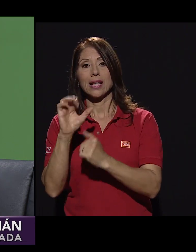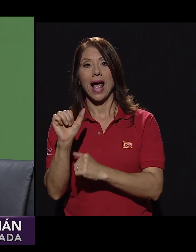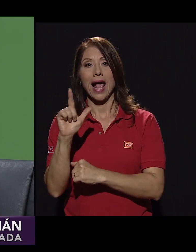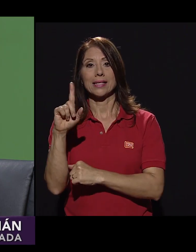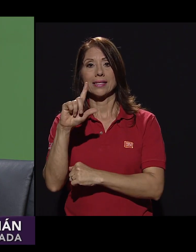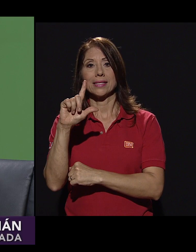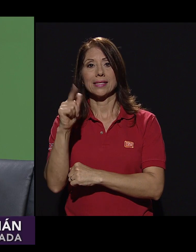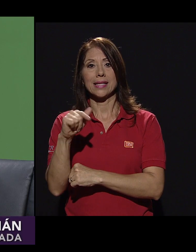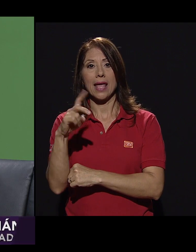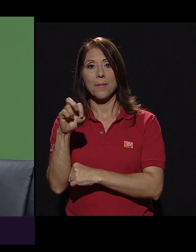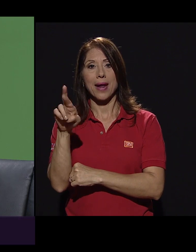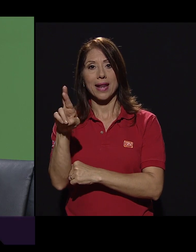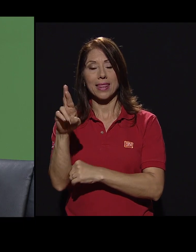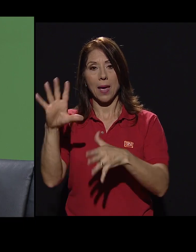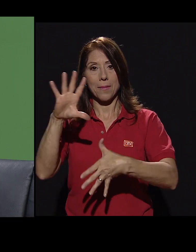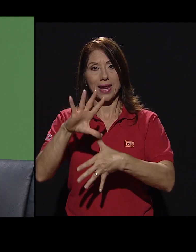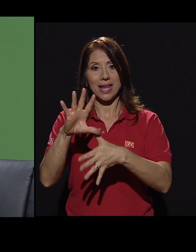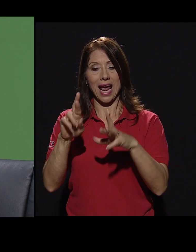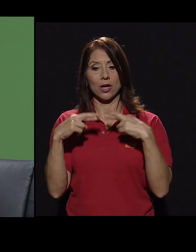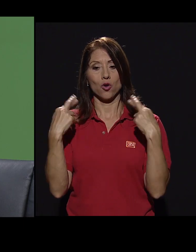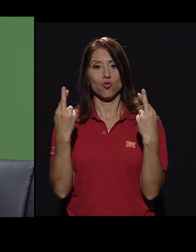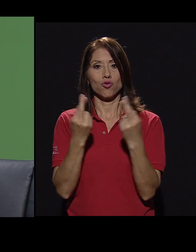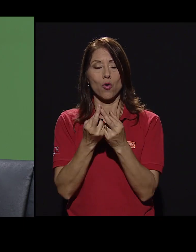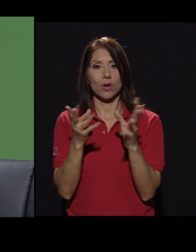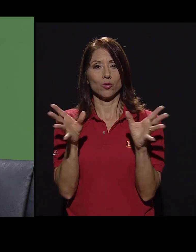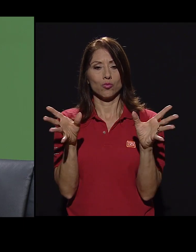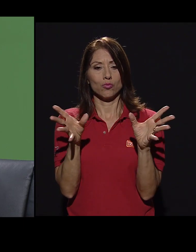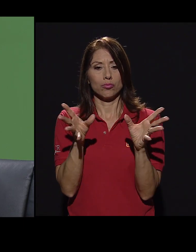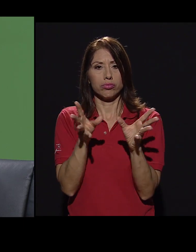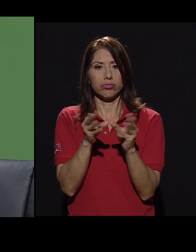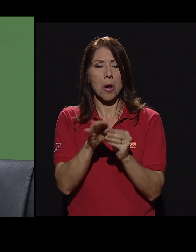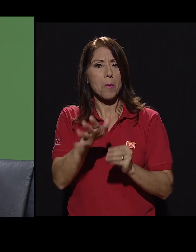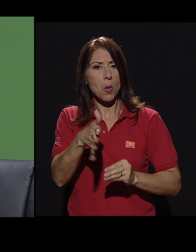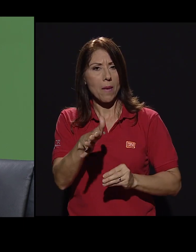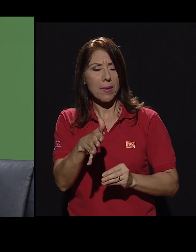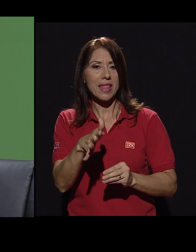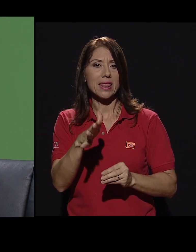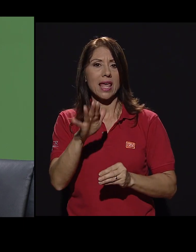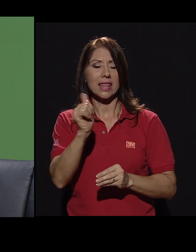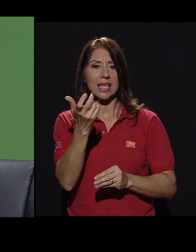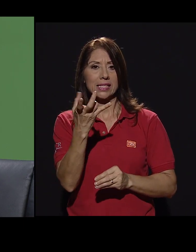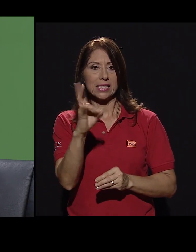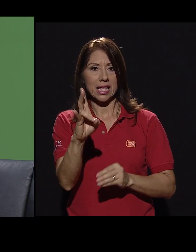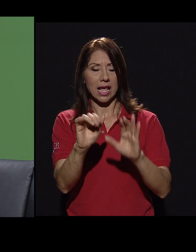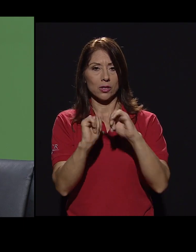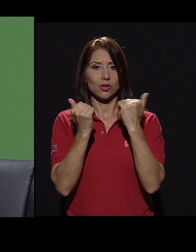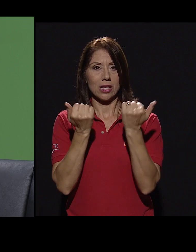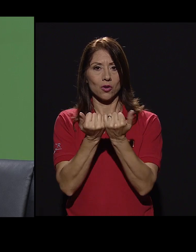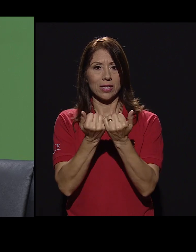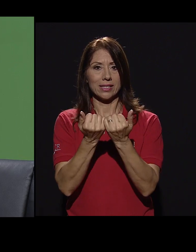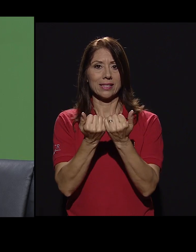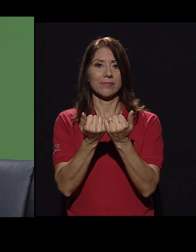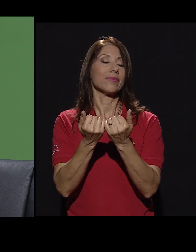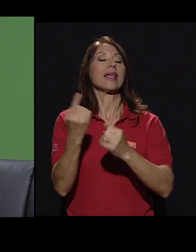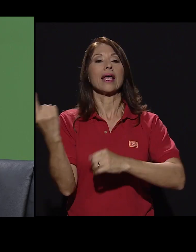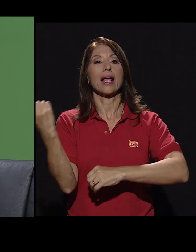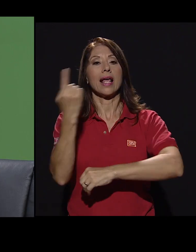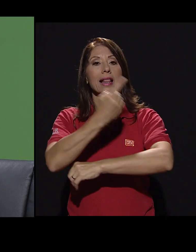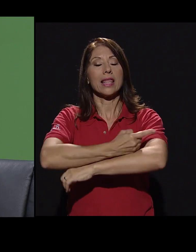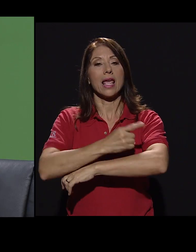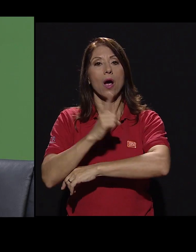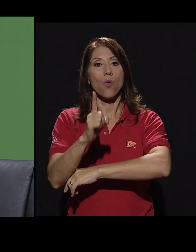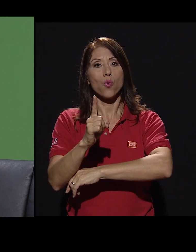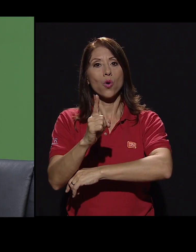Alzheimer De América Probablemente Seamos 17 asociaciones Alzheimer Que nos vamos a reunir Se va a reunir En el día uno